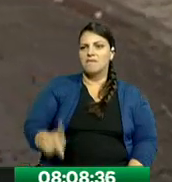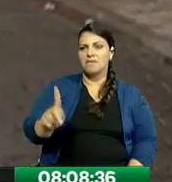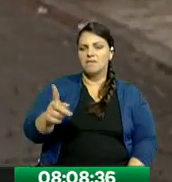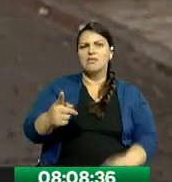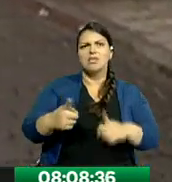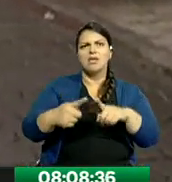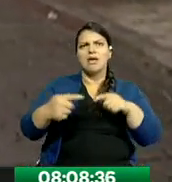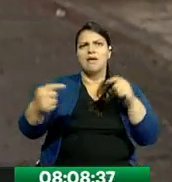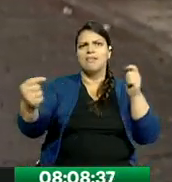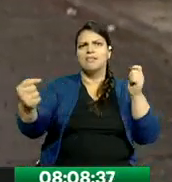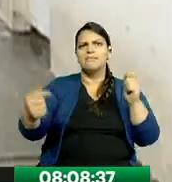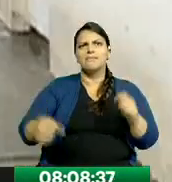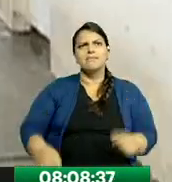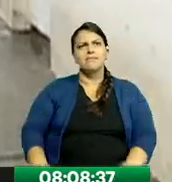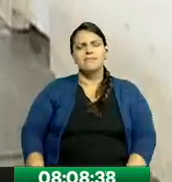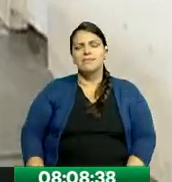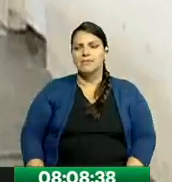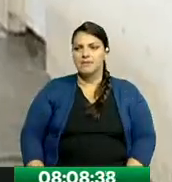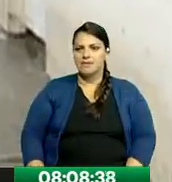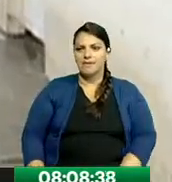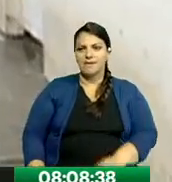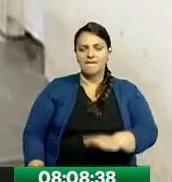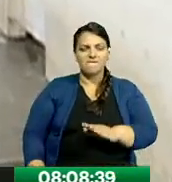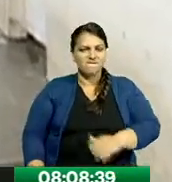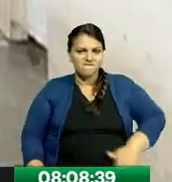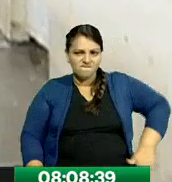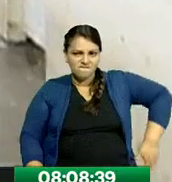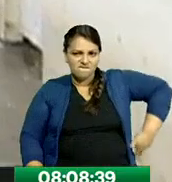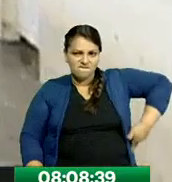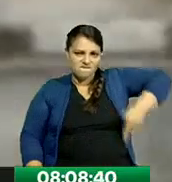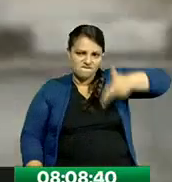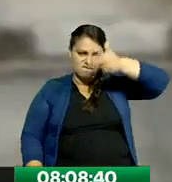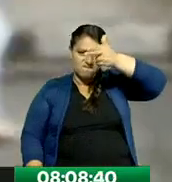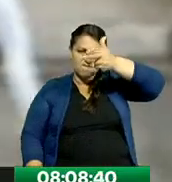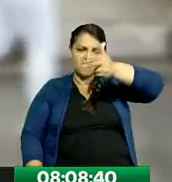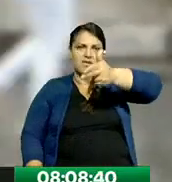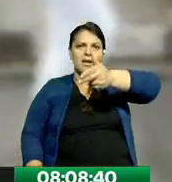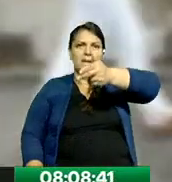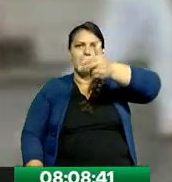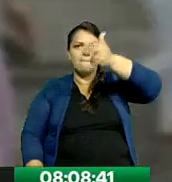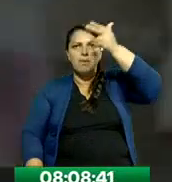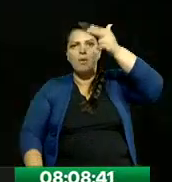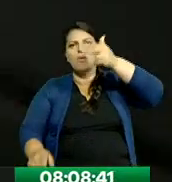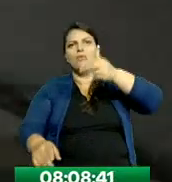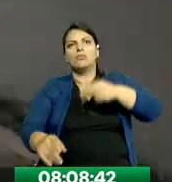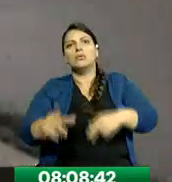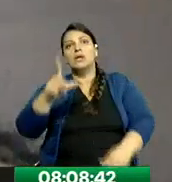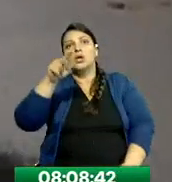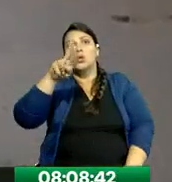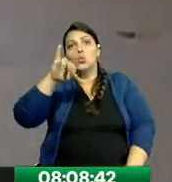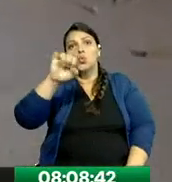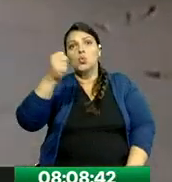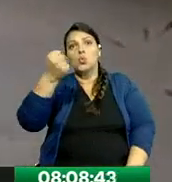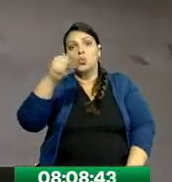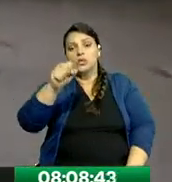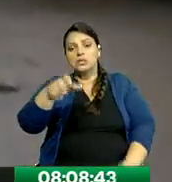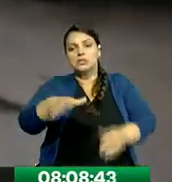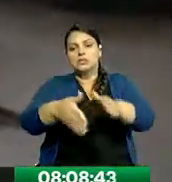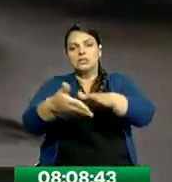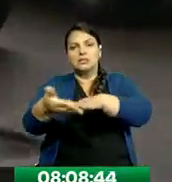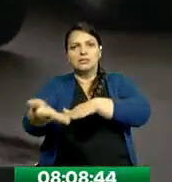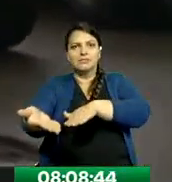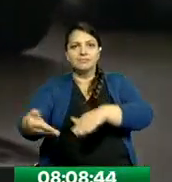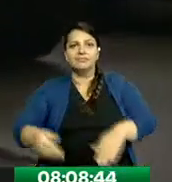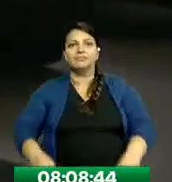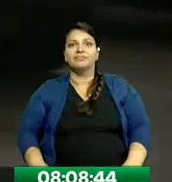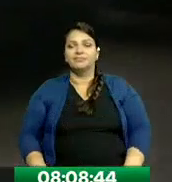una palabra. Sin embargo, acá el miedo subyace en los ojos de los vecinos. Pensábamos que eran cohetes eso, pero